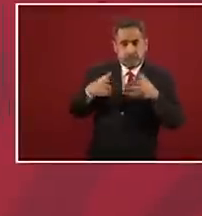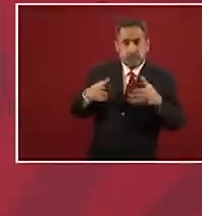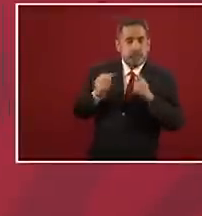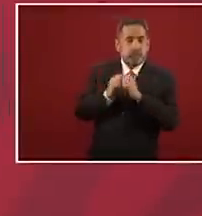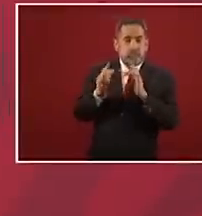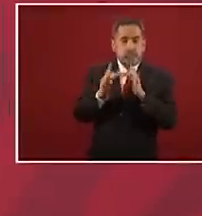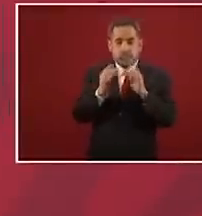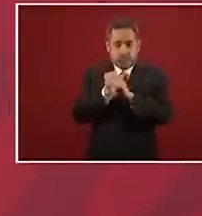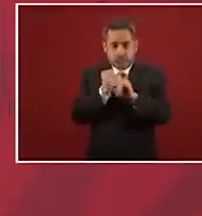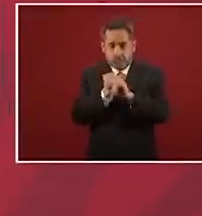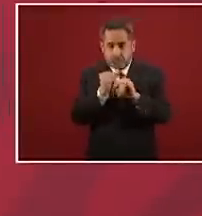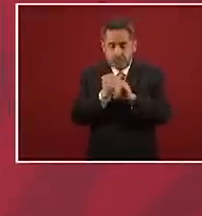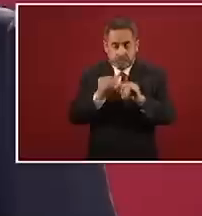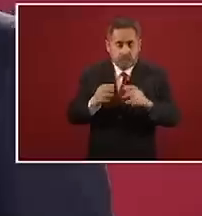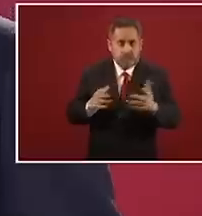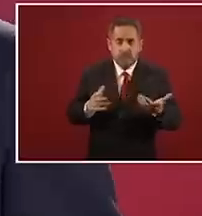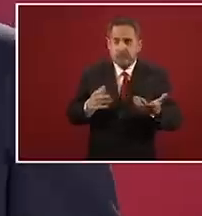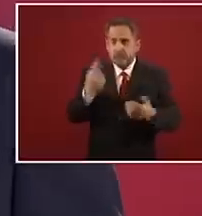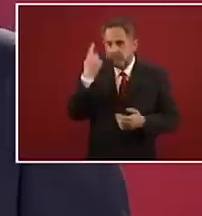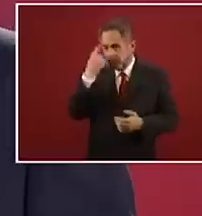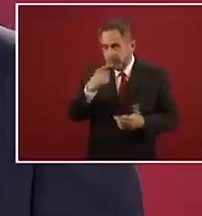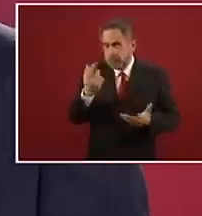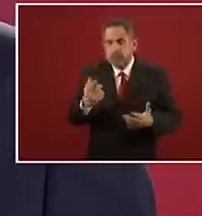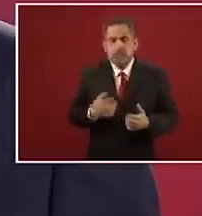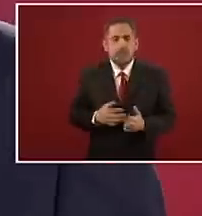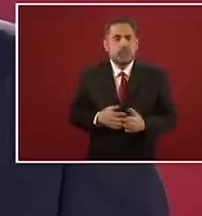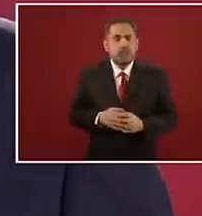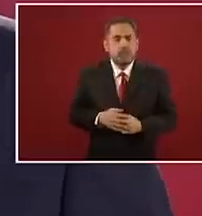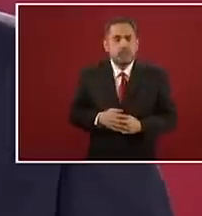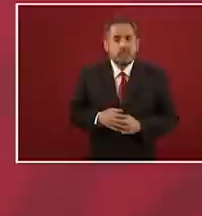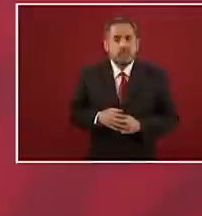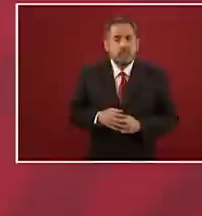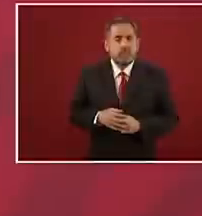redes para